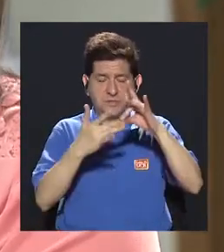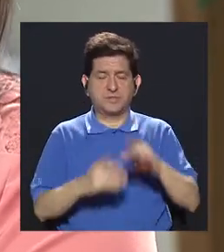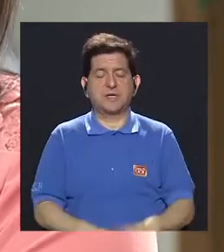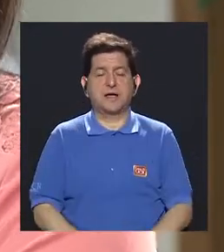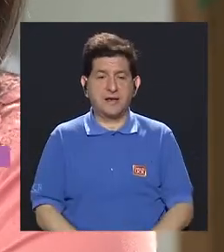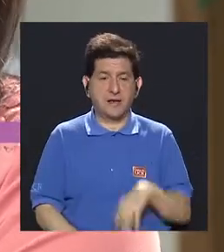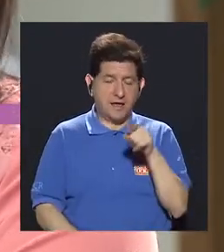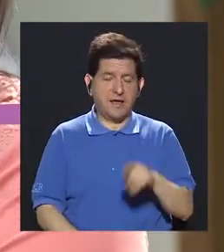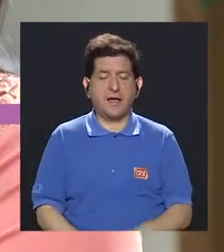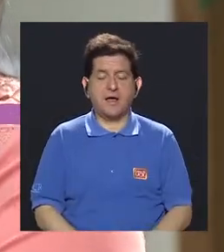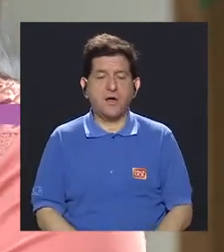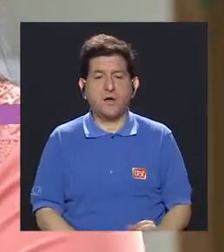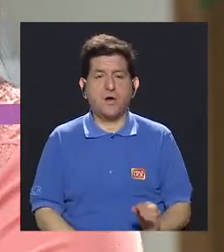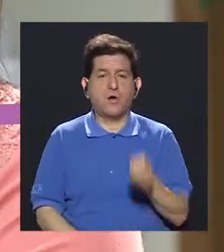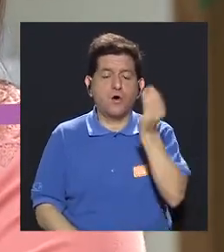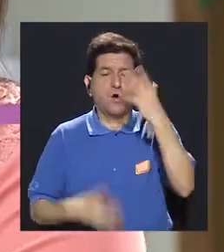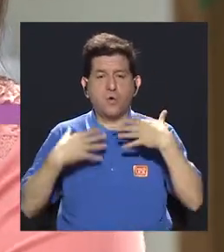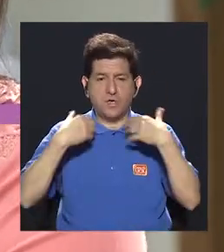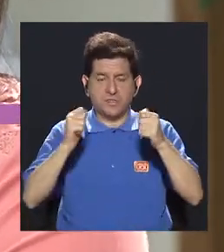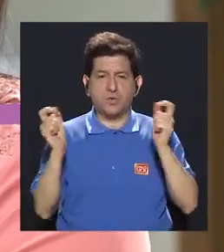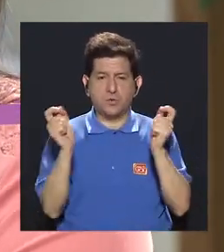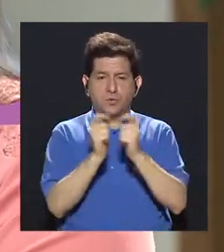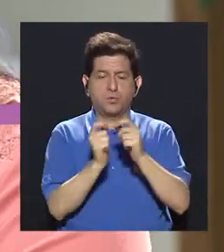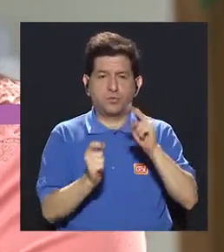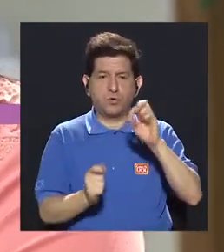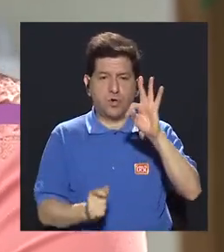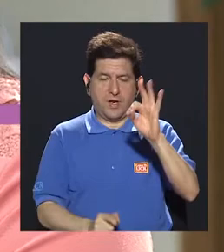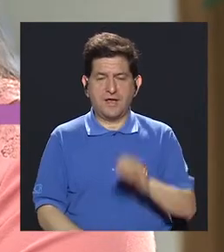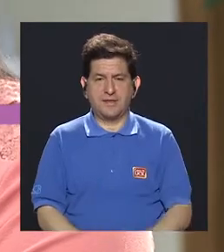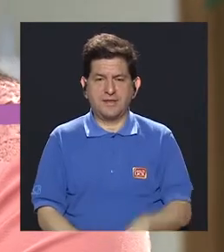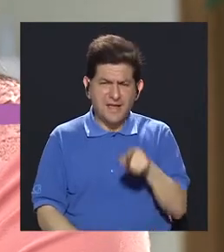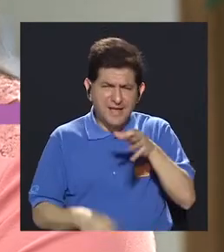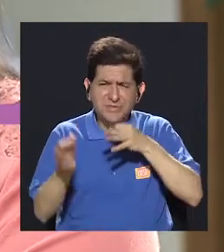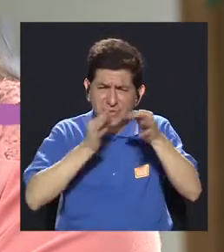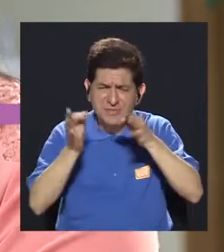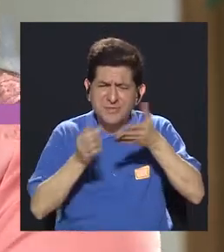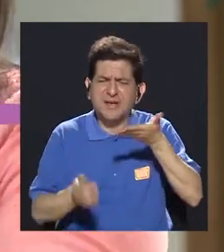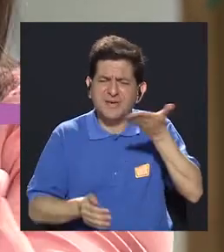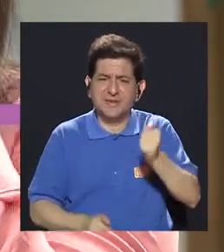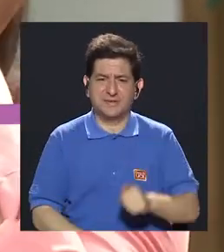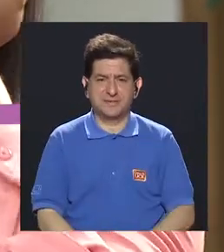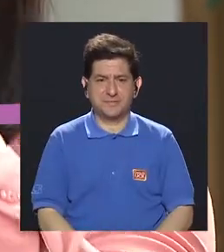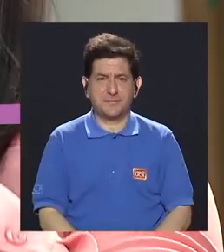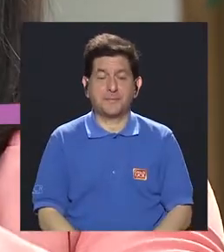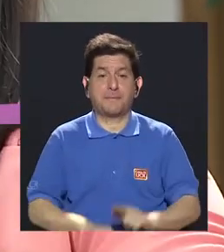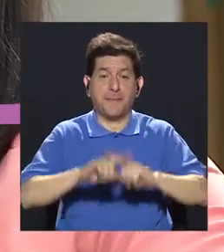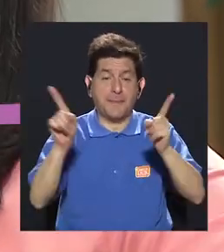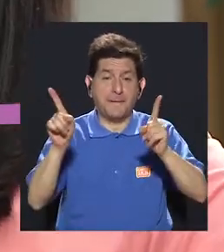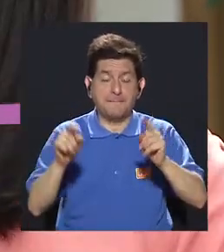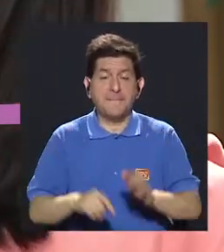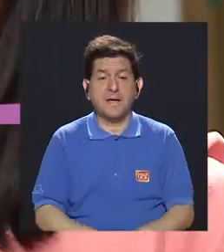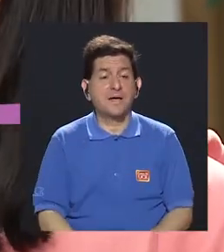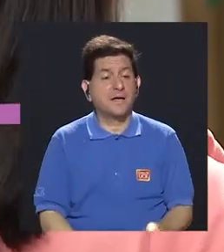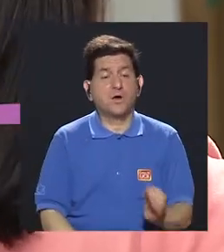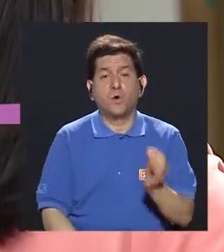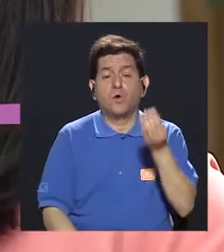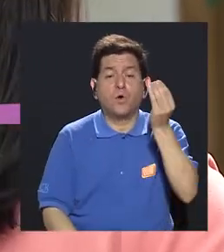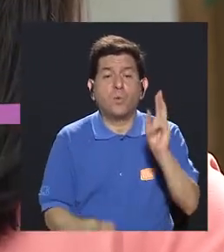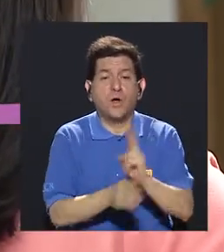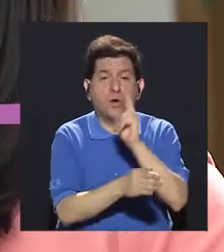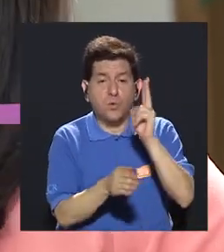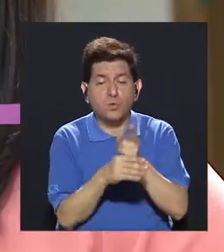través de jovensalud.net, que es esta plataforma educativa. Así, contanos qué es jovensalud.net. Pero cuando los